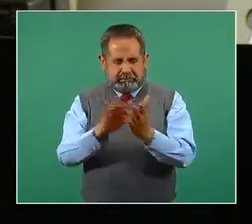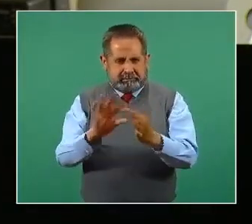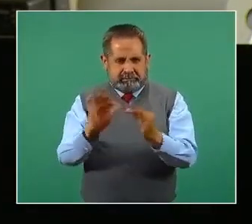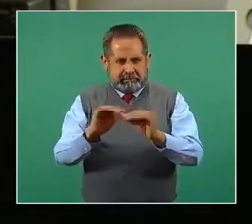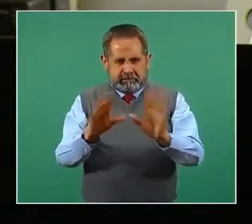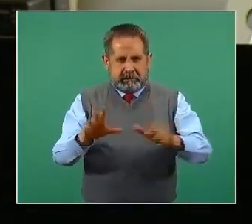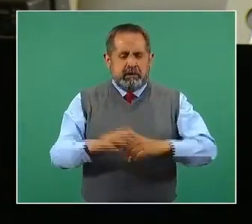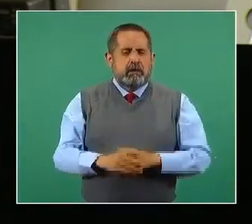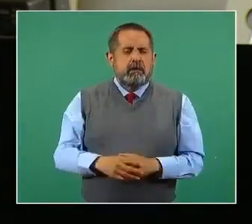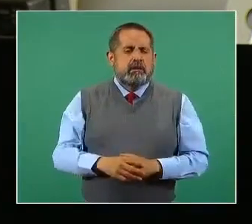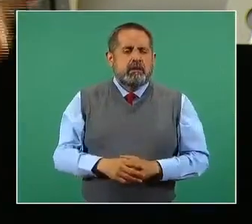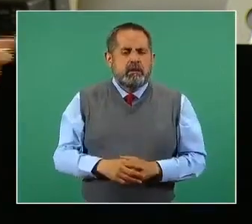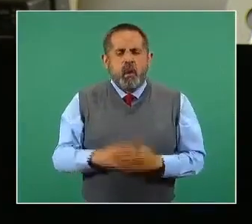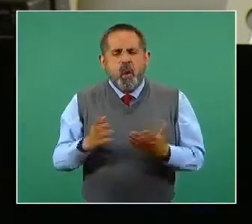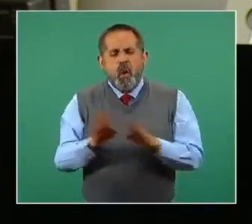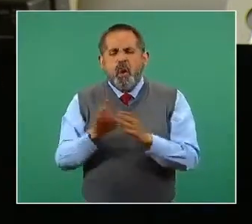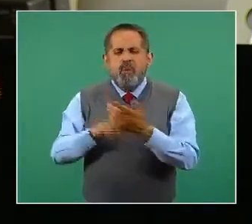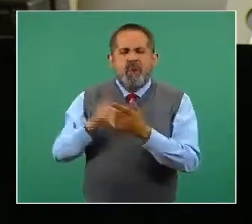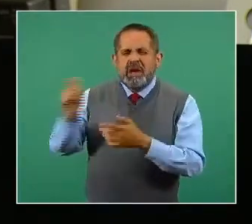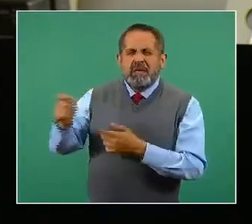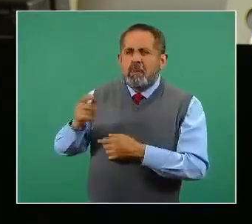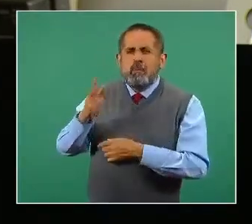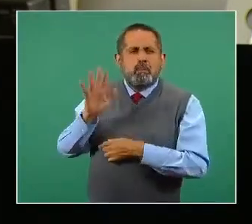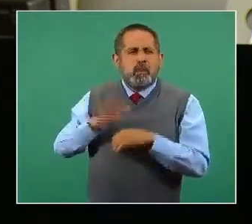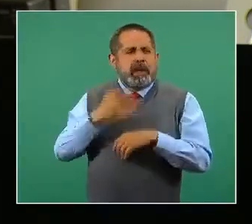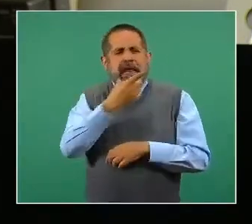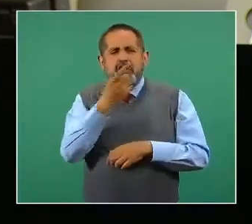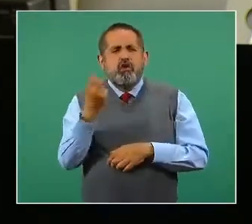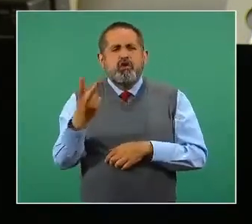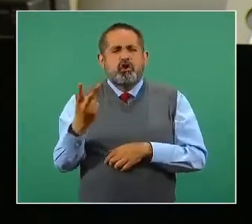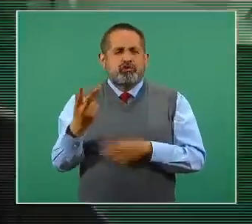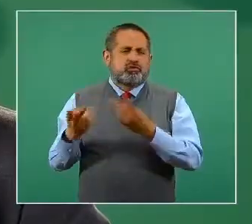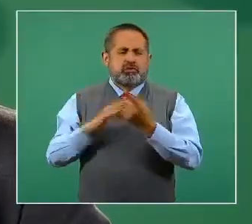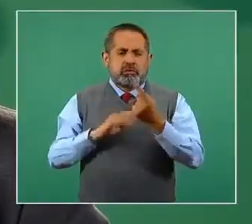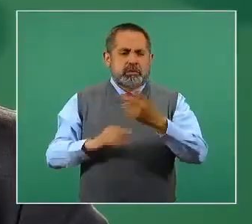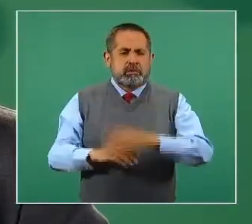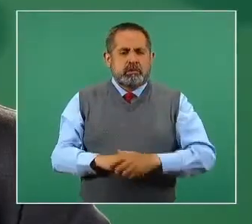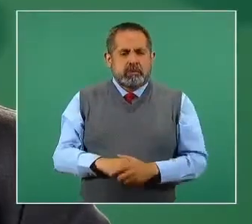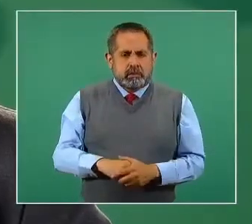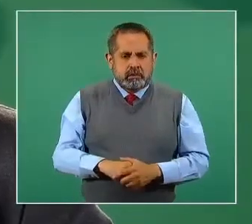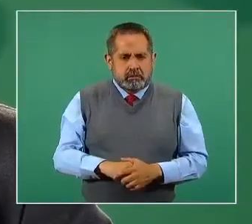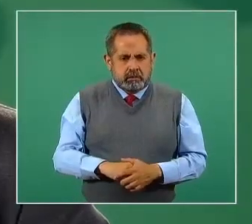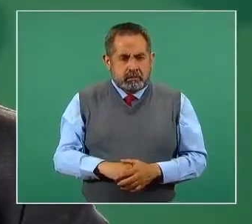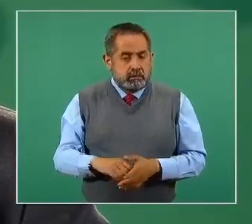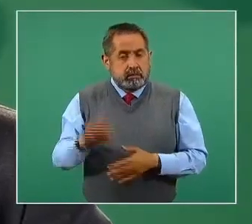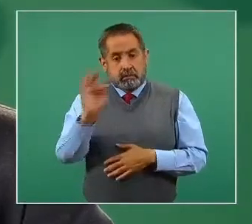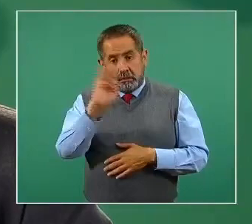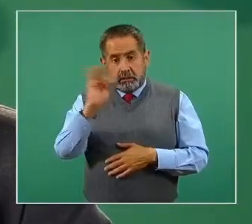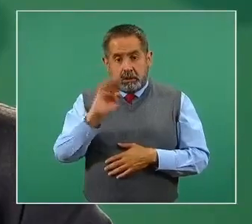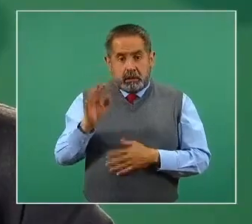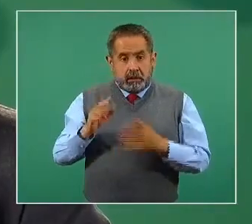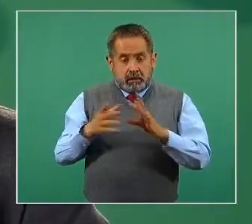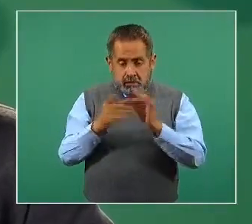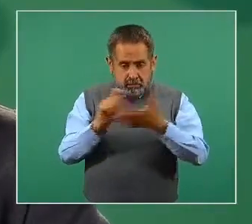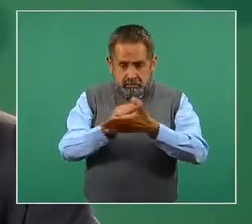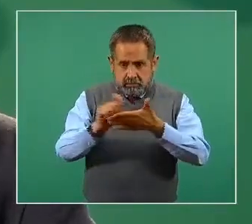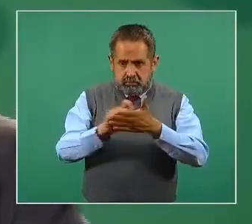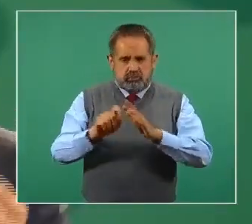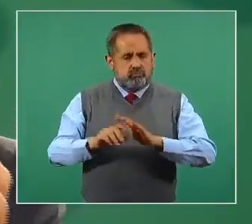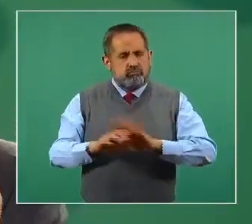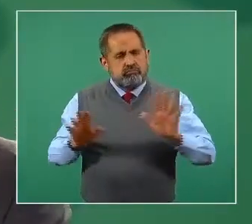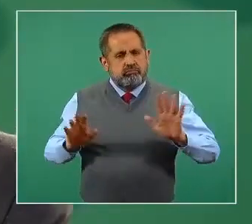precisar esa parte, no, o a qué se referían. Sí, con esto. Quizá hay una confusión, a lo mejor en la redacción o algo